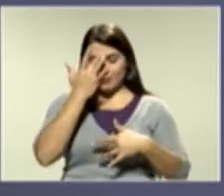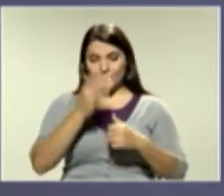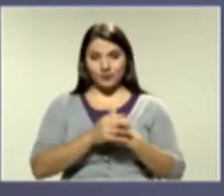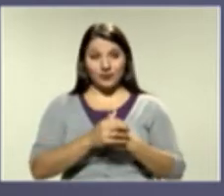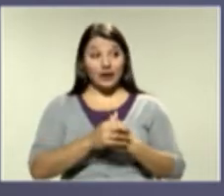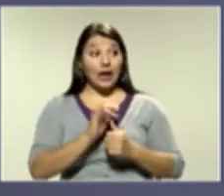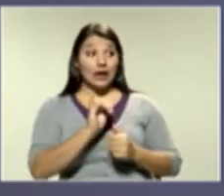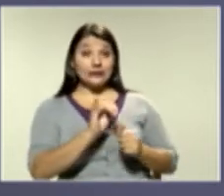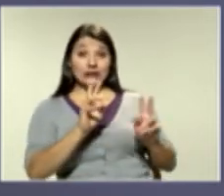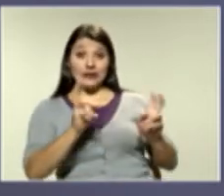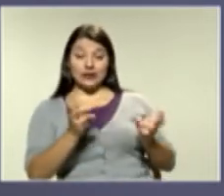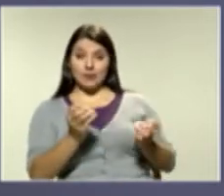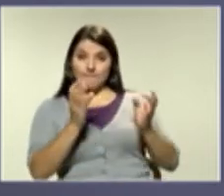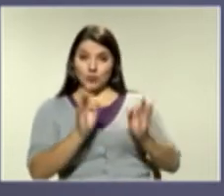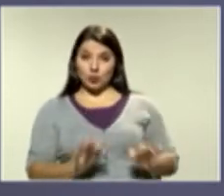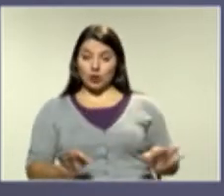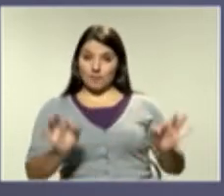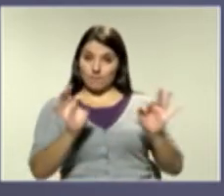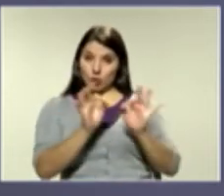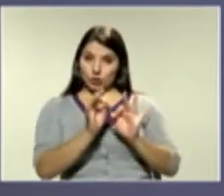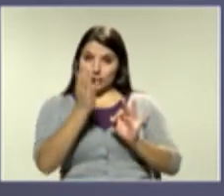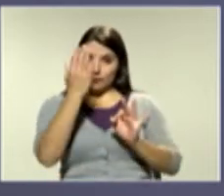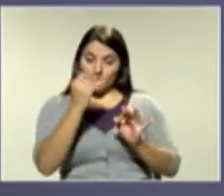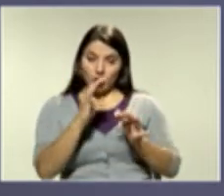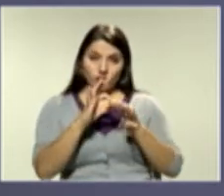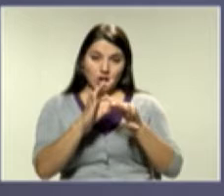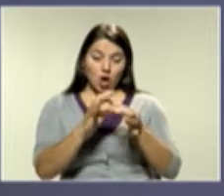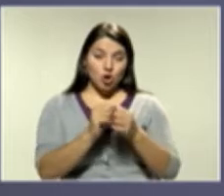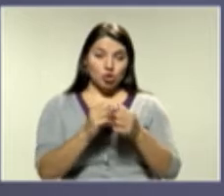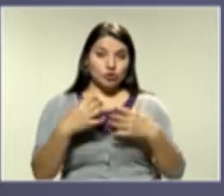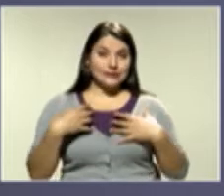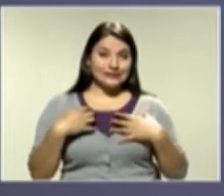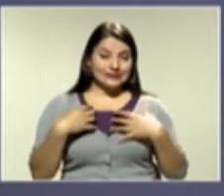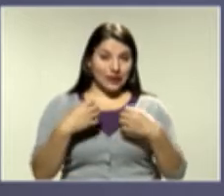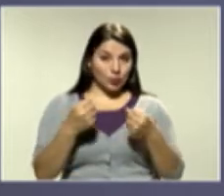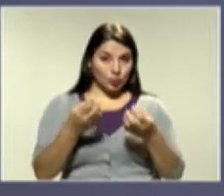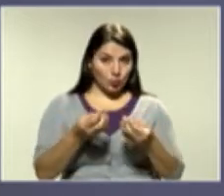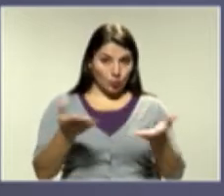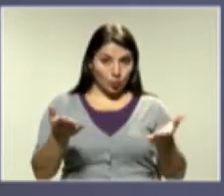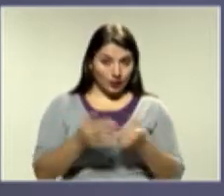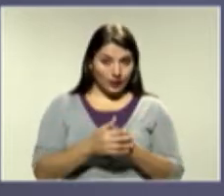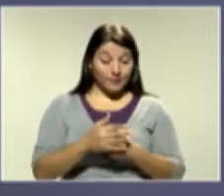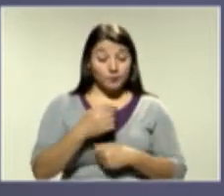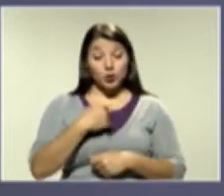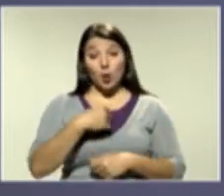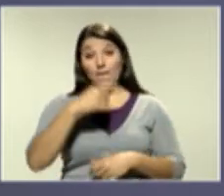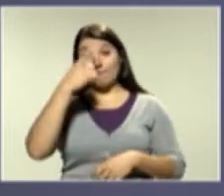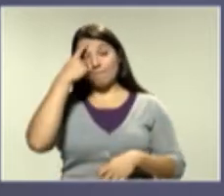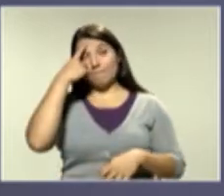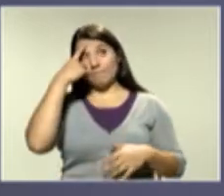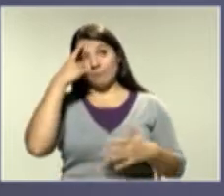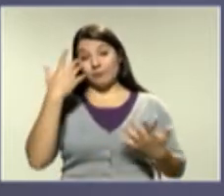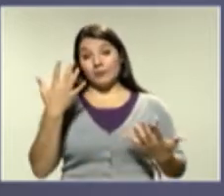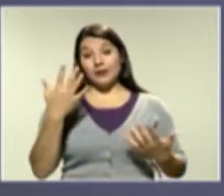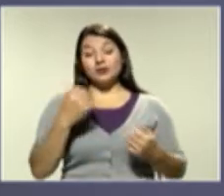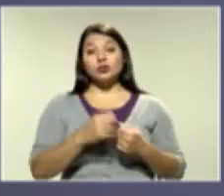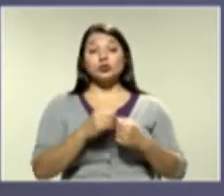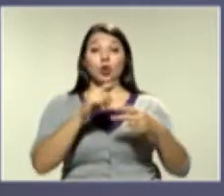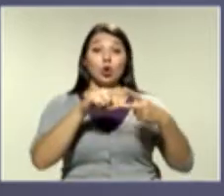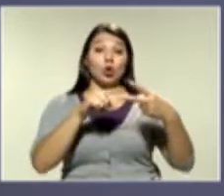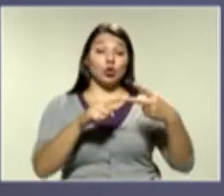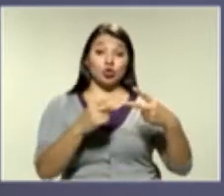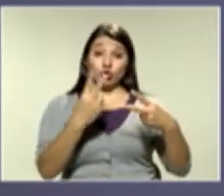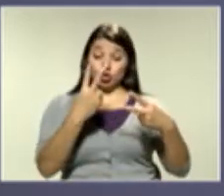máxima importancia porque está la salud pública en el medio. Se me viene a la memoria